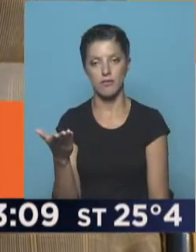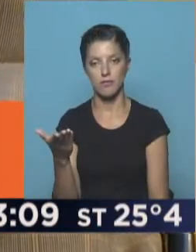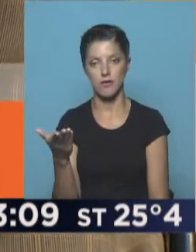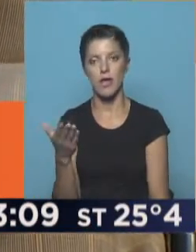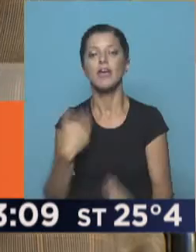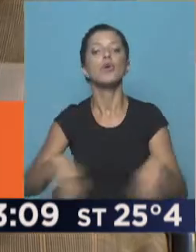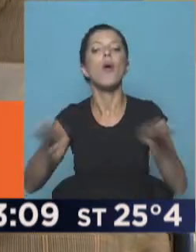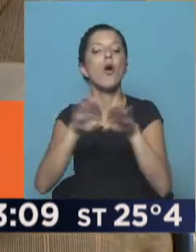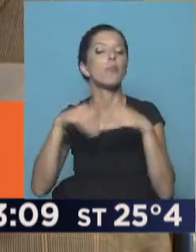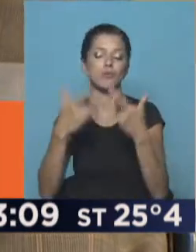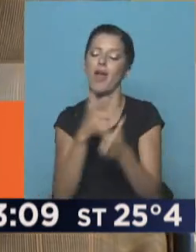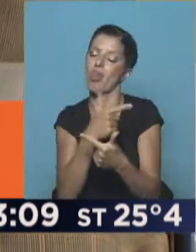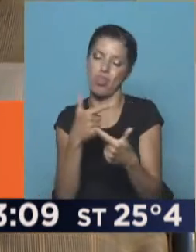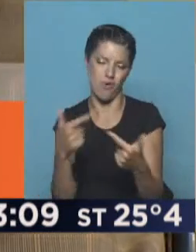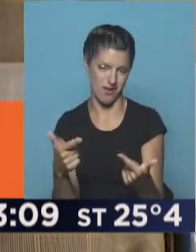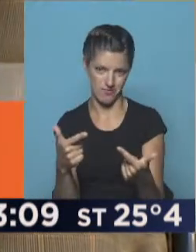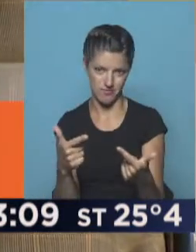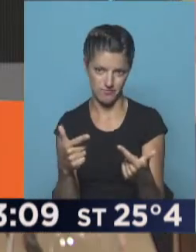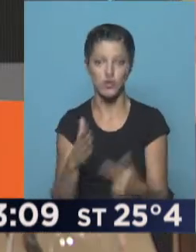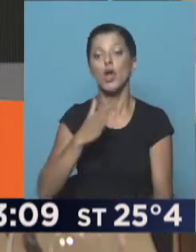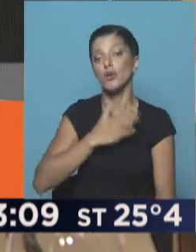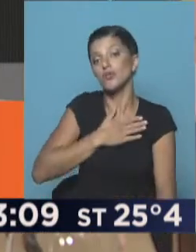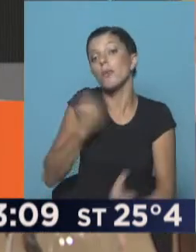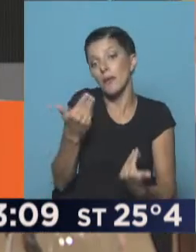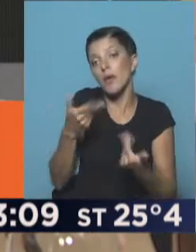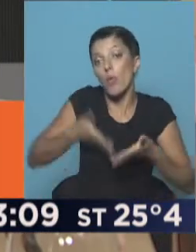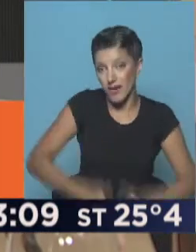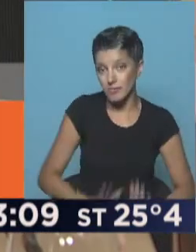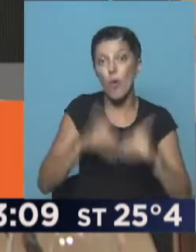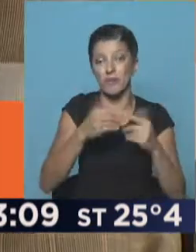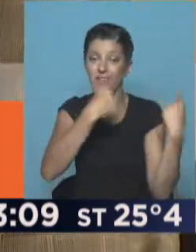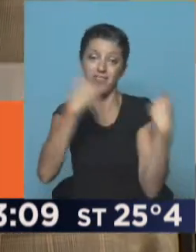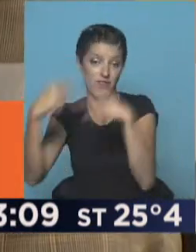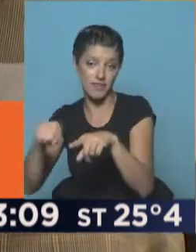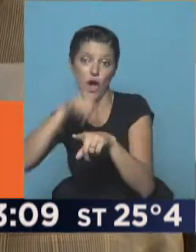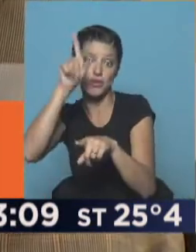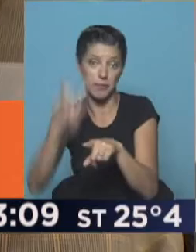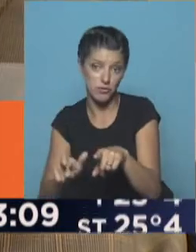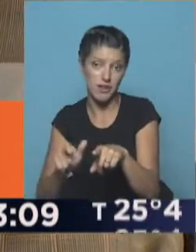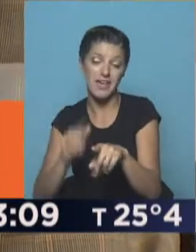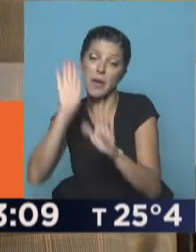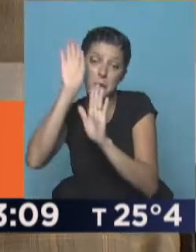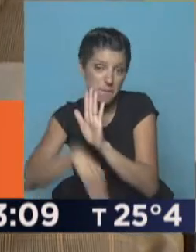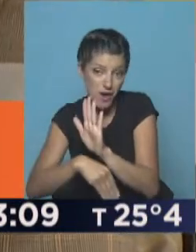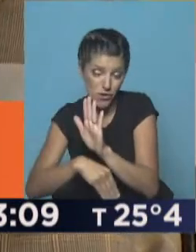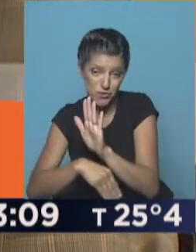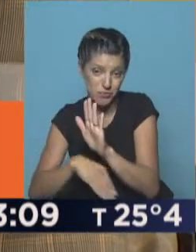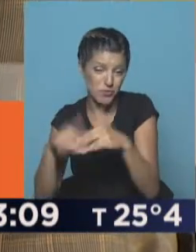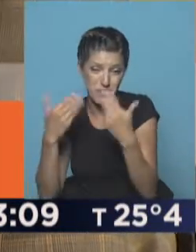de oportunidades. Nosotros tuvimos oportunidades al nacer muy distintas que gente que tuvo menos suerte que nosotros. Y eso te